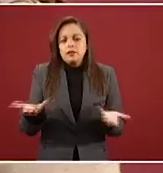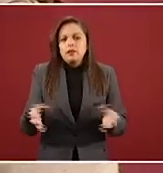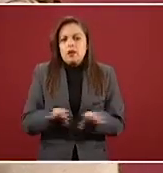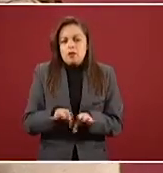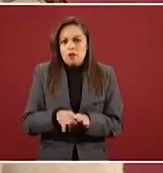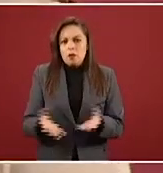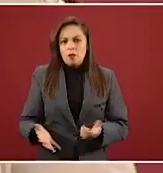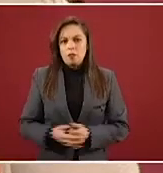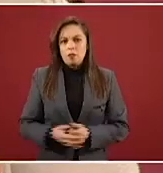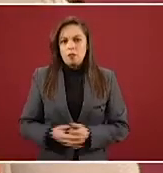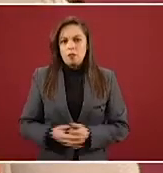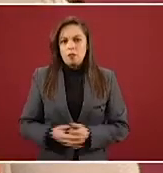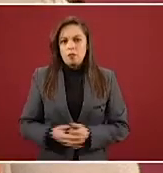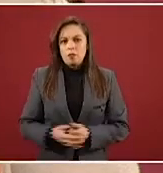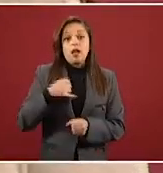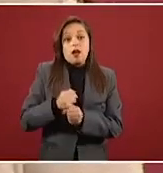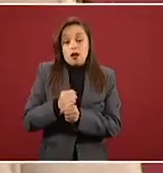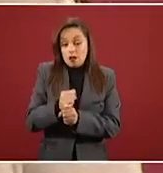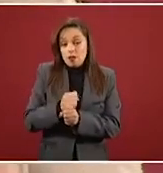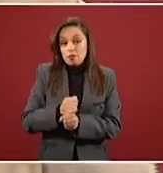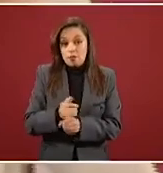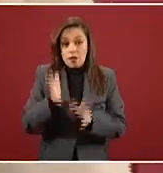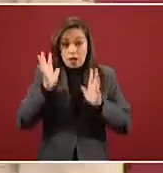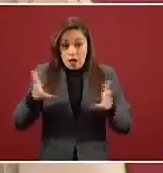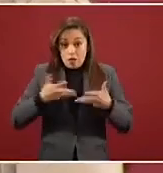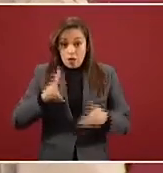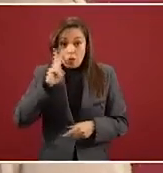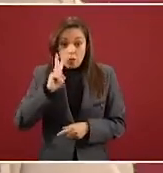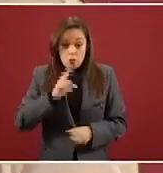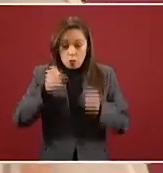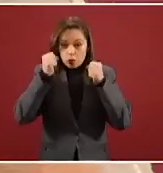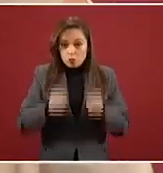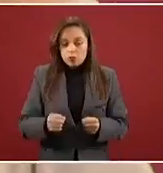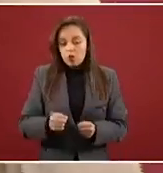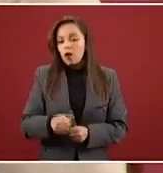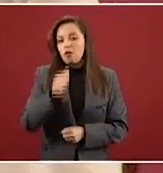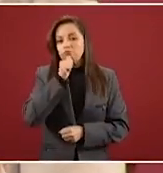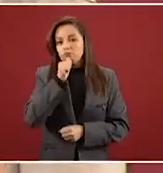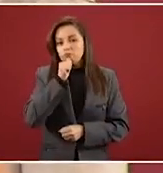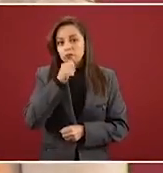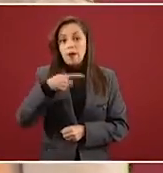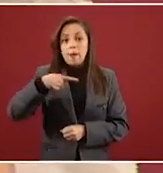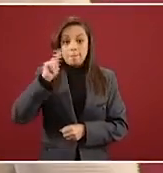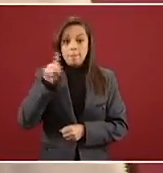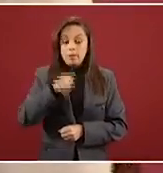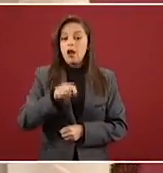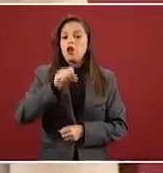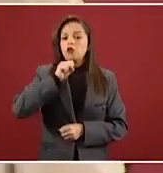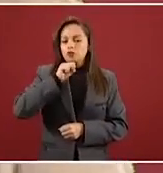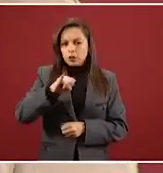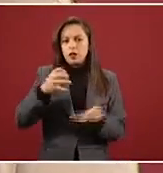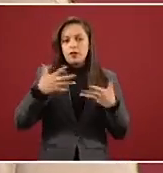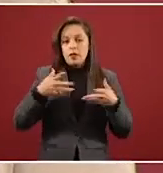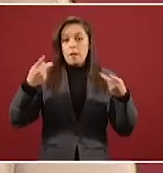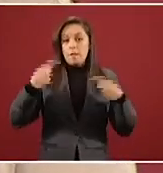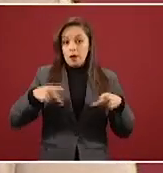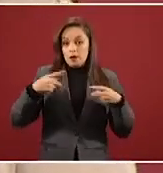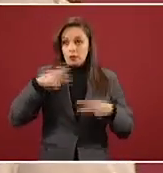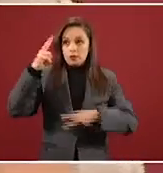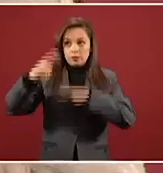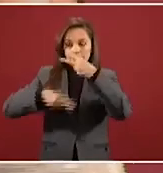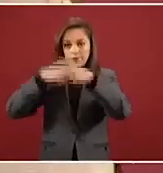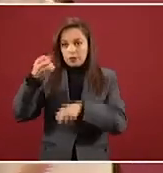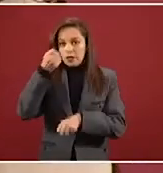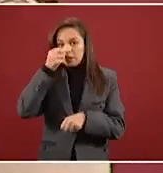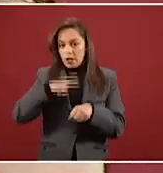se está investigando, no tenemos pruebas de que así sea. Lo que sí te puedo decir es que fueron trabajadores los que acudieron a la Secretaría del